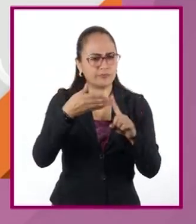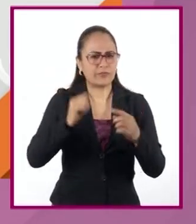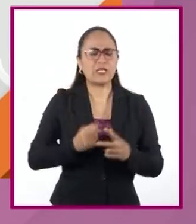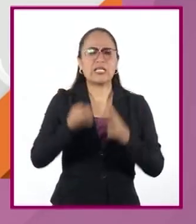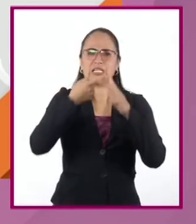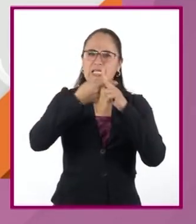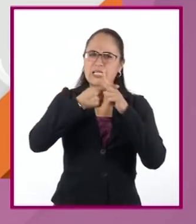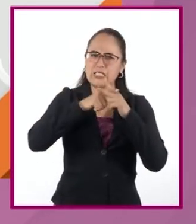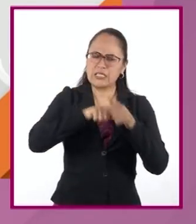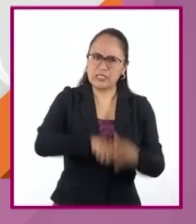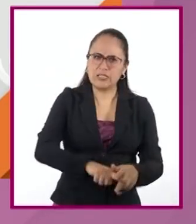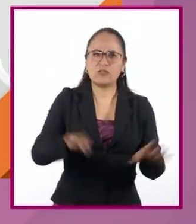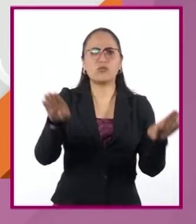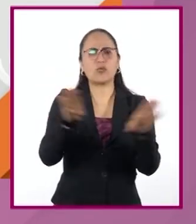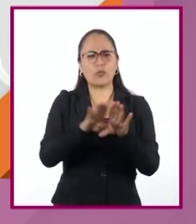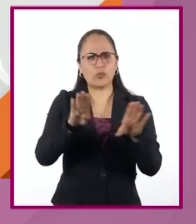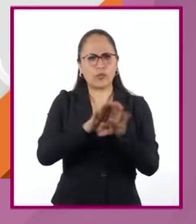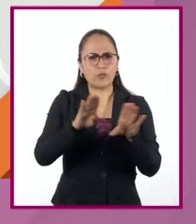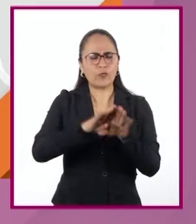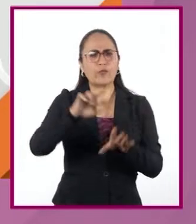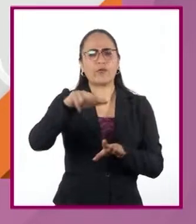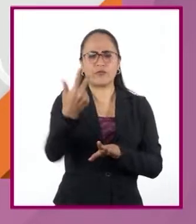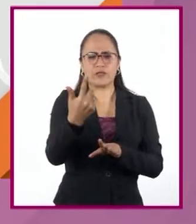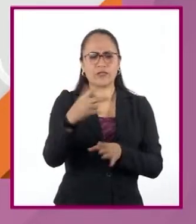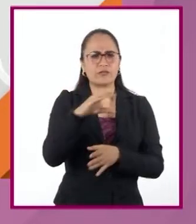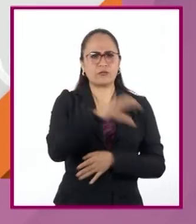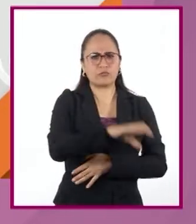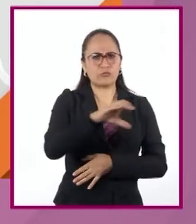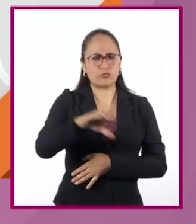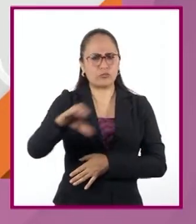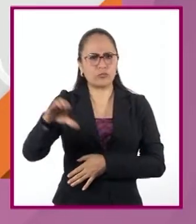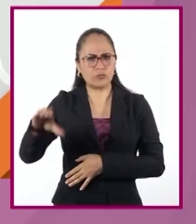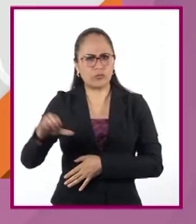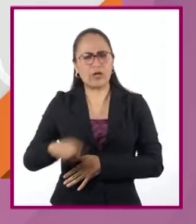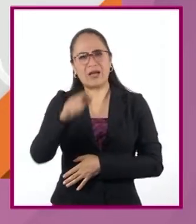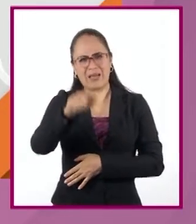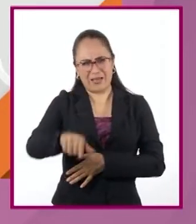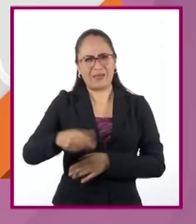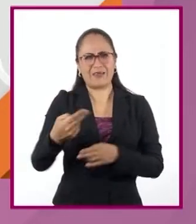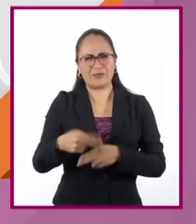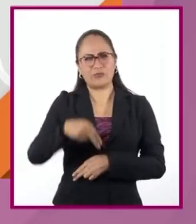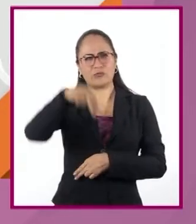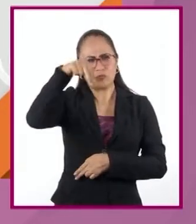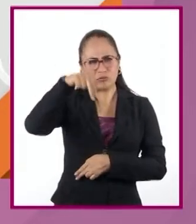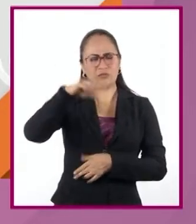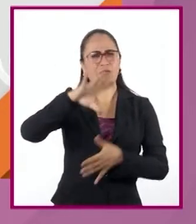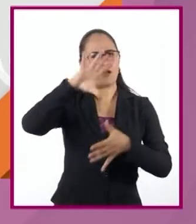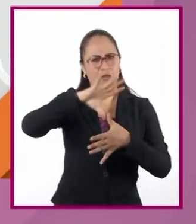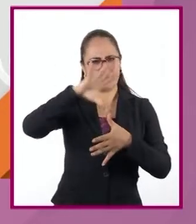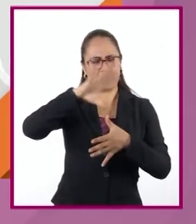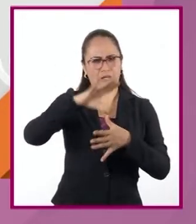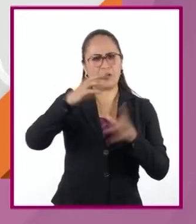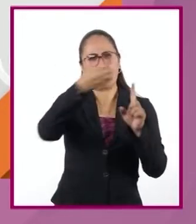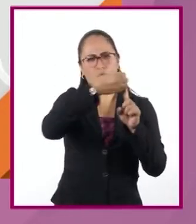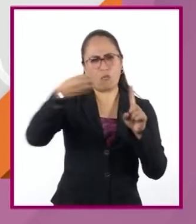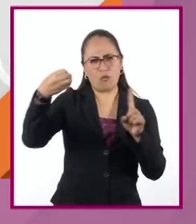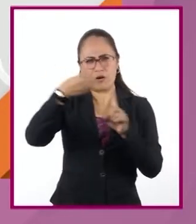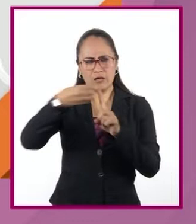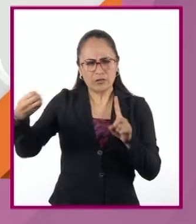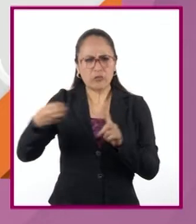los orígenes del establecimiento de las 13 colonias de Norteamérica y su organización